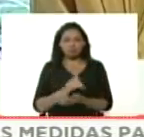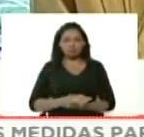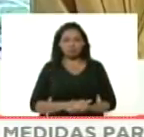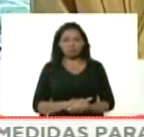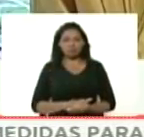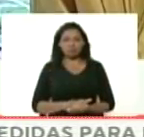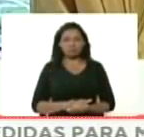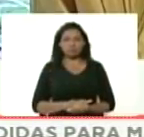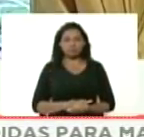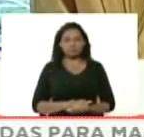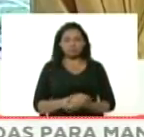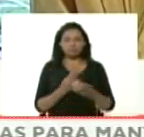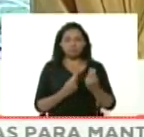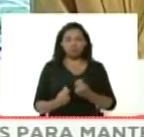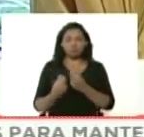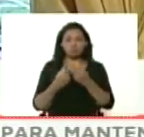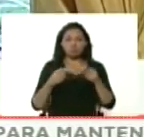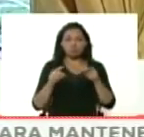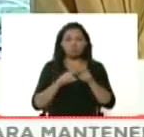la economía ha venido